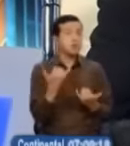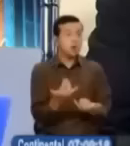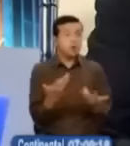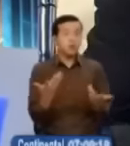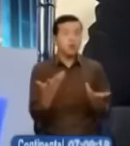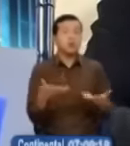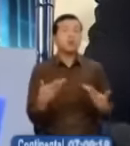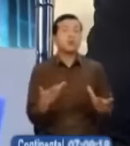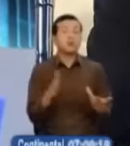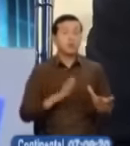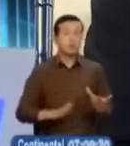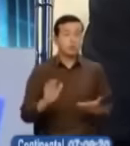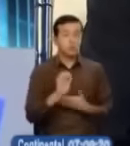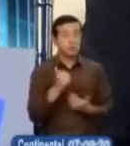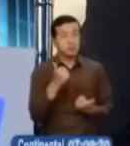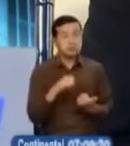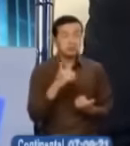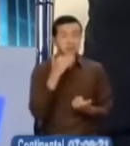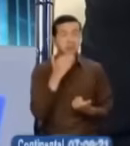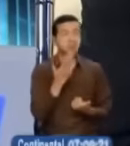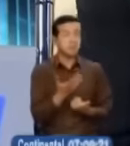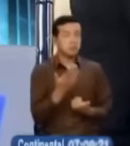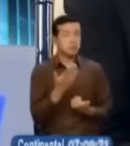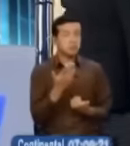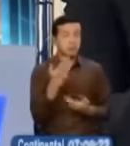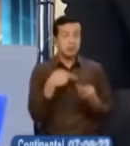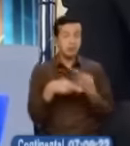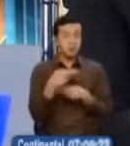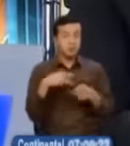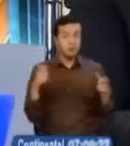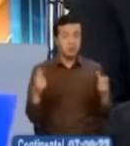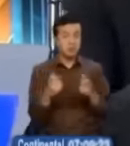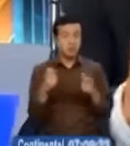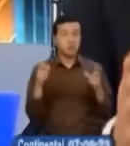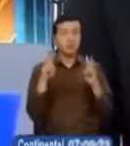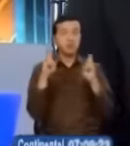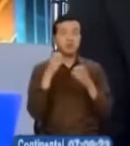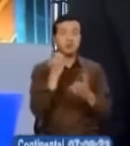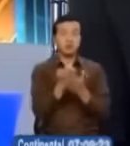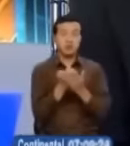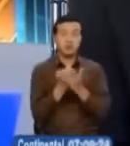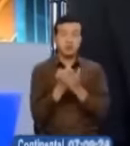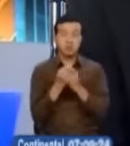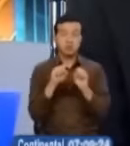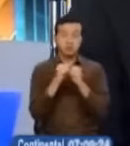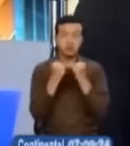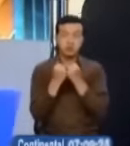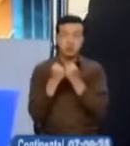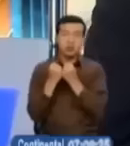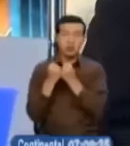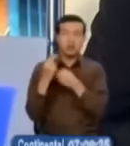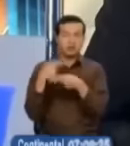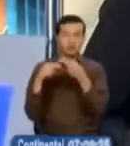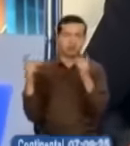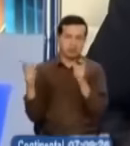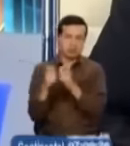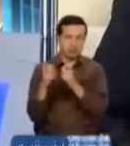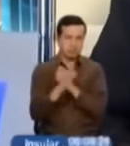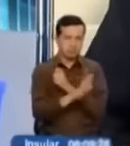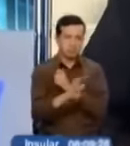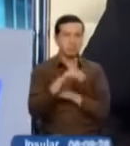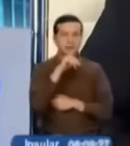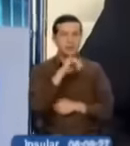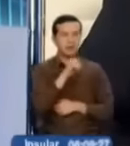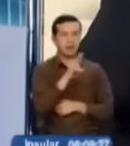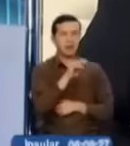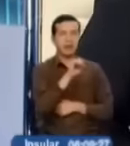finanzas populares en el Ecuador? Las finanzas populares relacionadas con la economía social y solidaria. Para hablar sobre este tema tenemos a